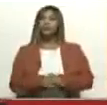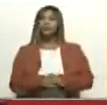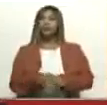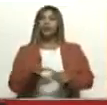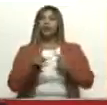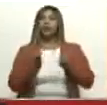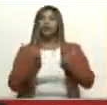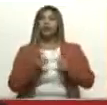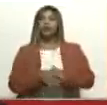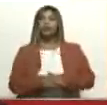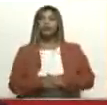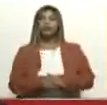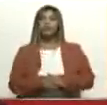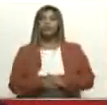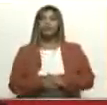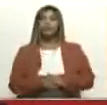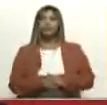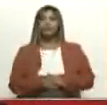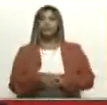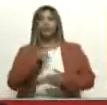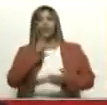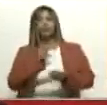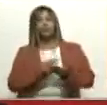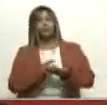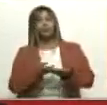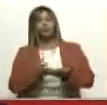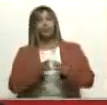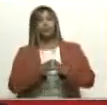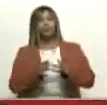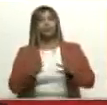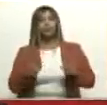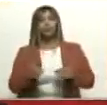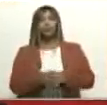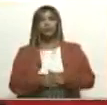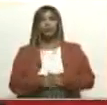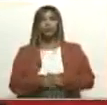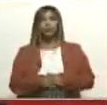Guaira. La verdad, es toda una...